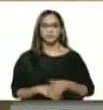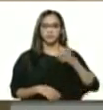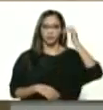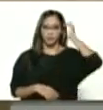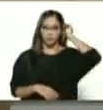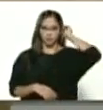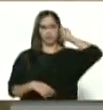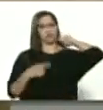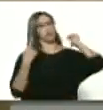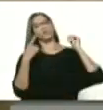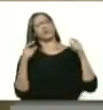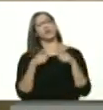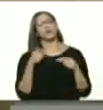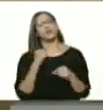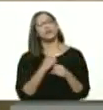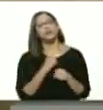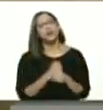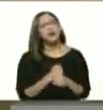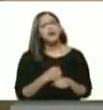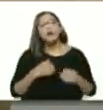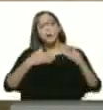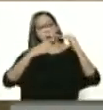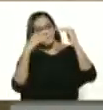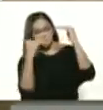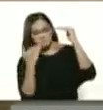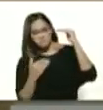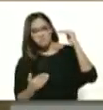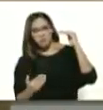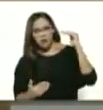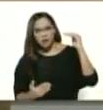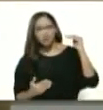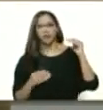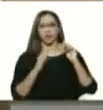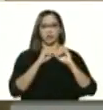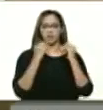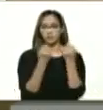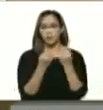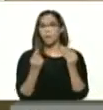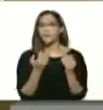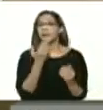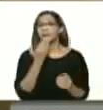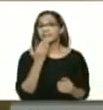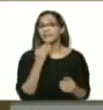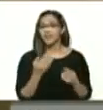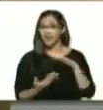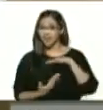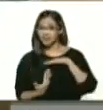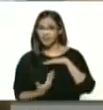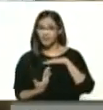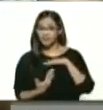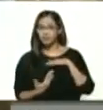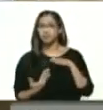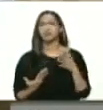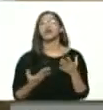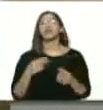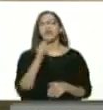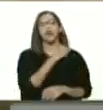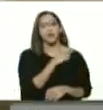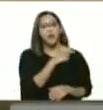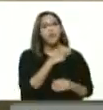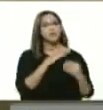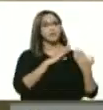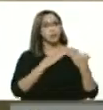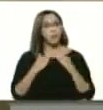equipo que trabaja más abajo hay otras instancias más abajo dentro de la organización pero más cerca de las bases están los jefes de comunidades